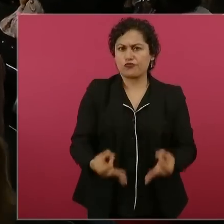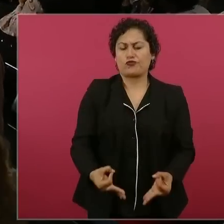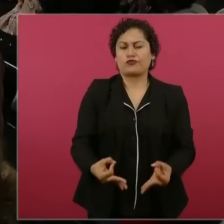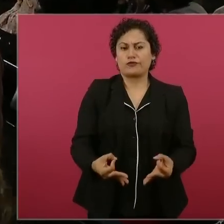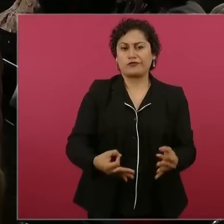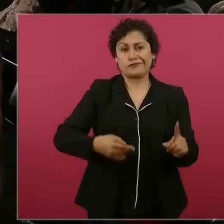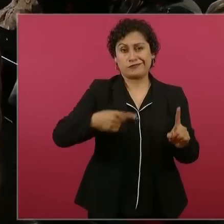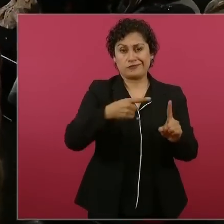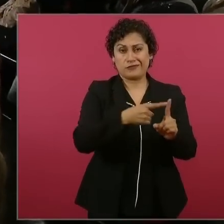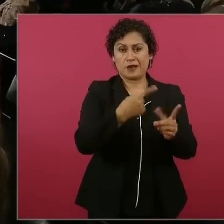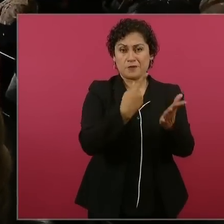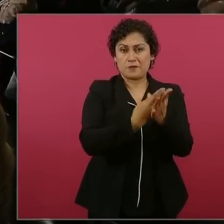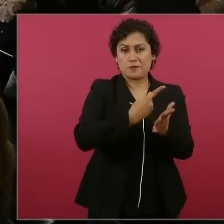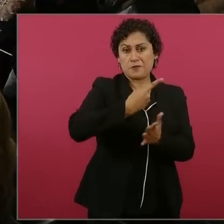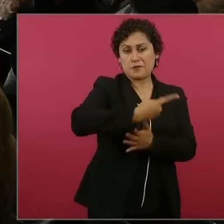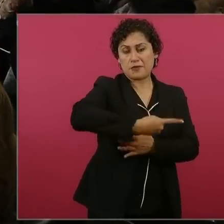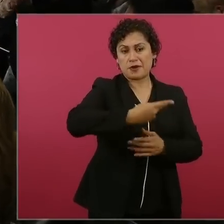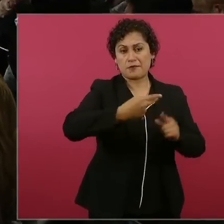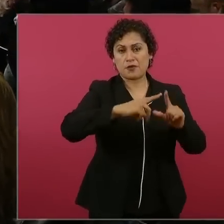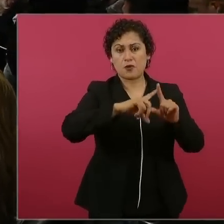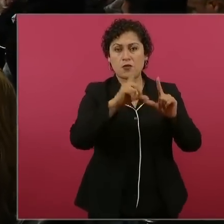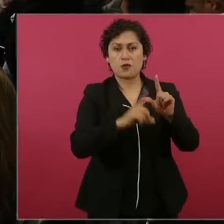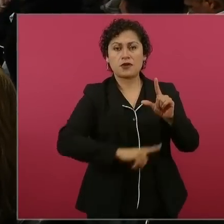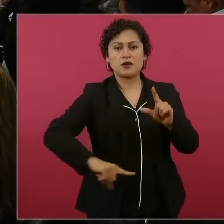Premio Nacional de Ciencia,